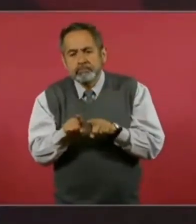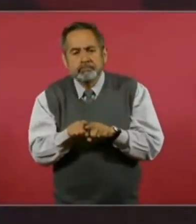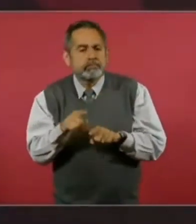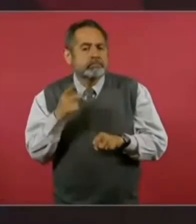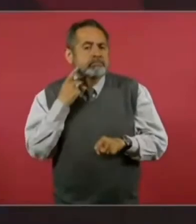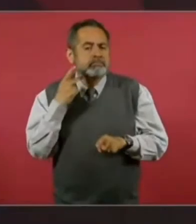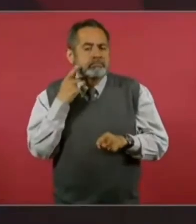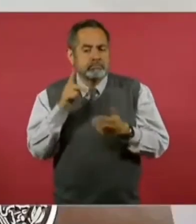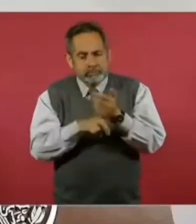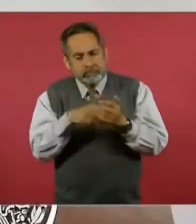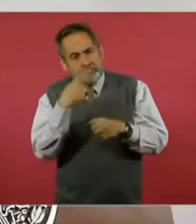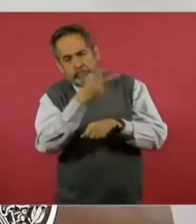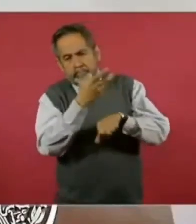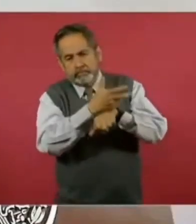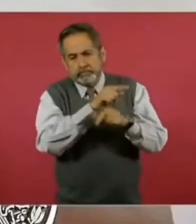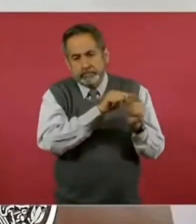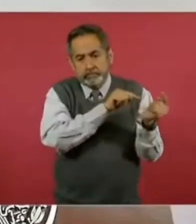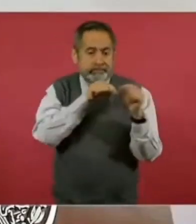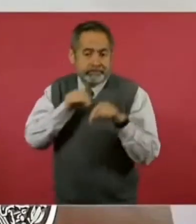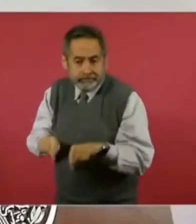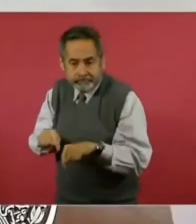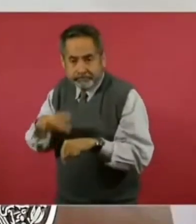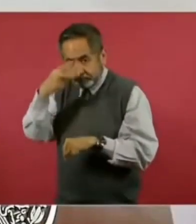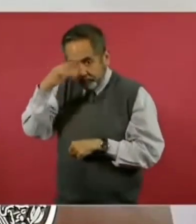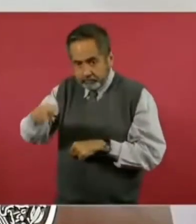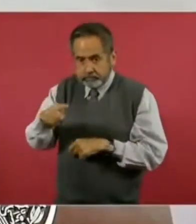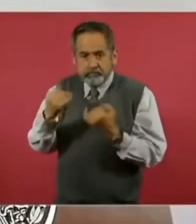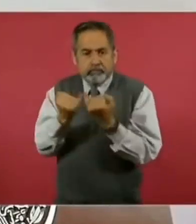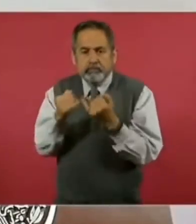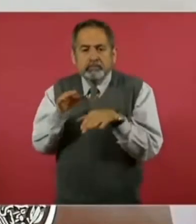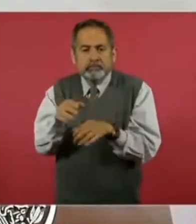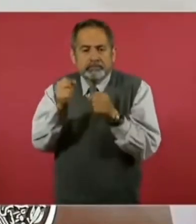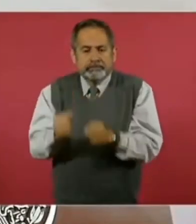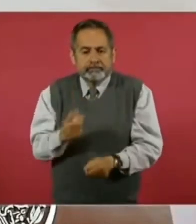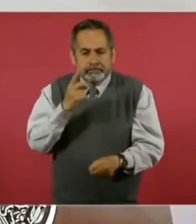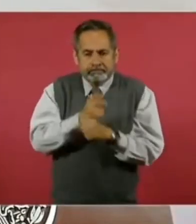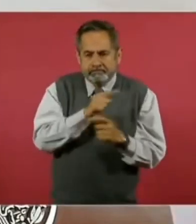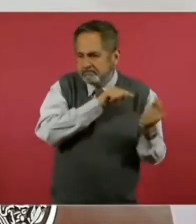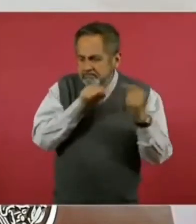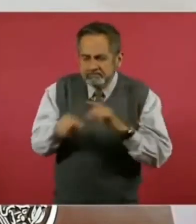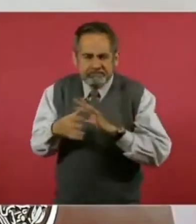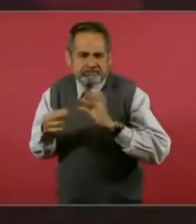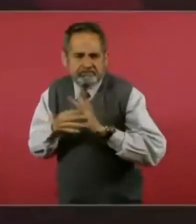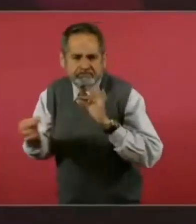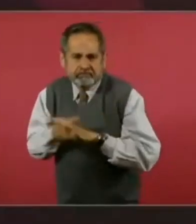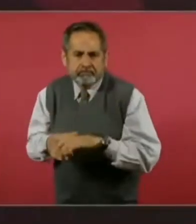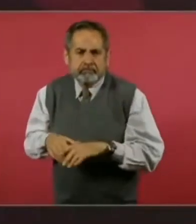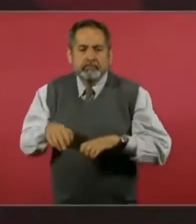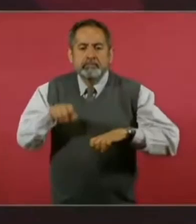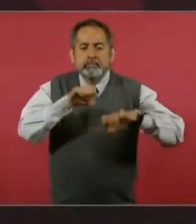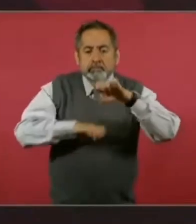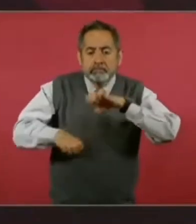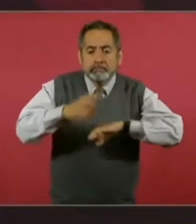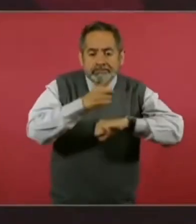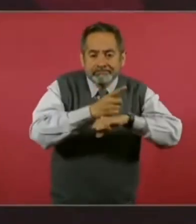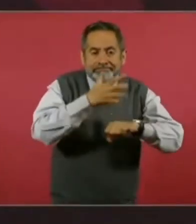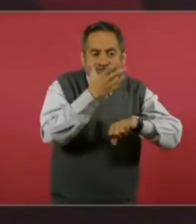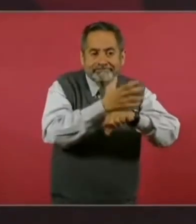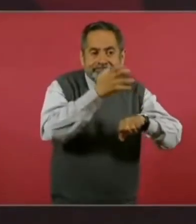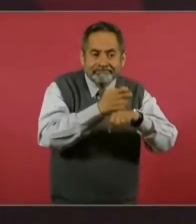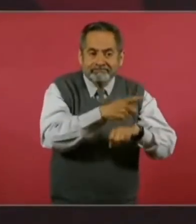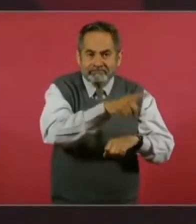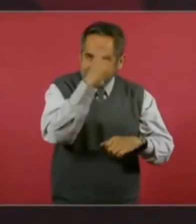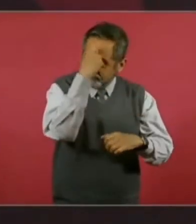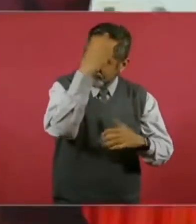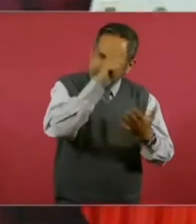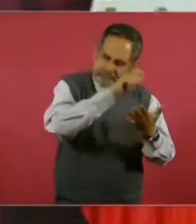del gobierno de Estados Unidos en México en materia de seguridad. Desde la embajada de Estados Unidos